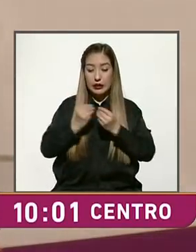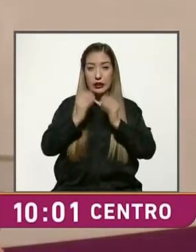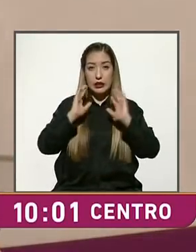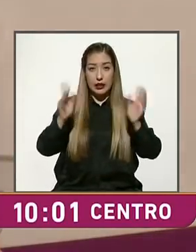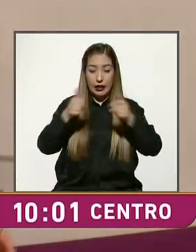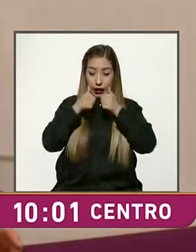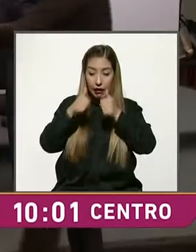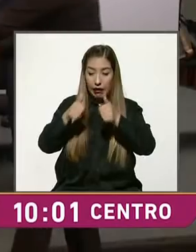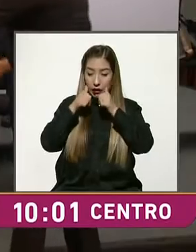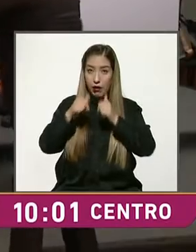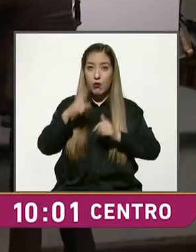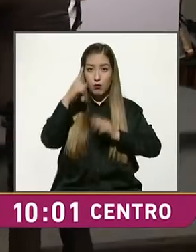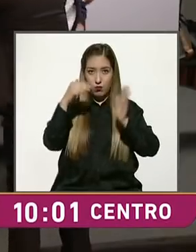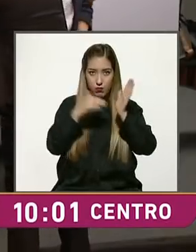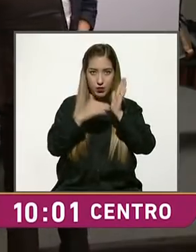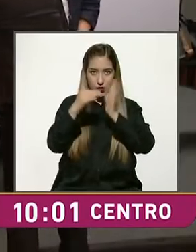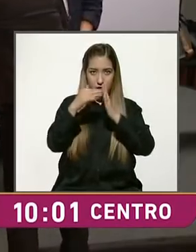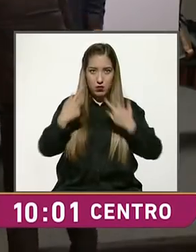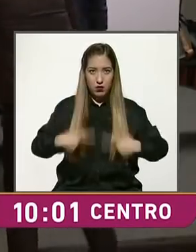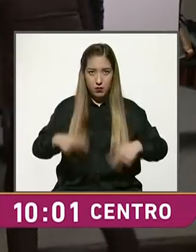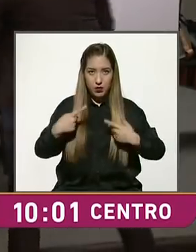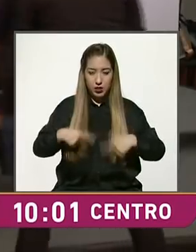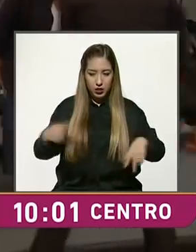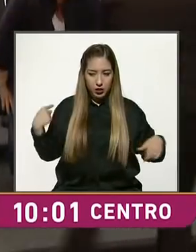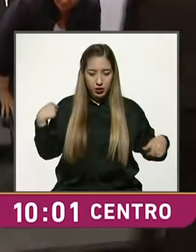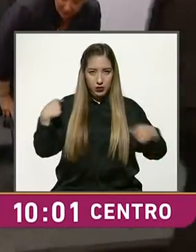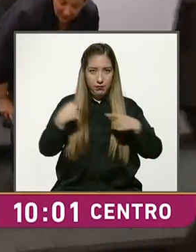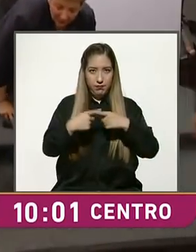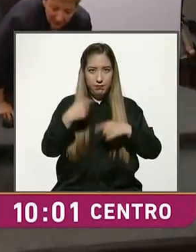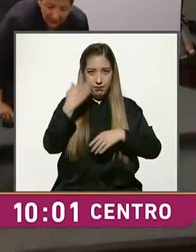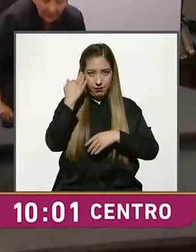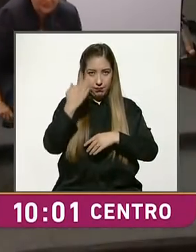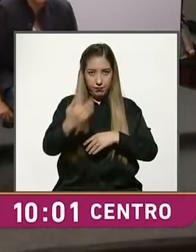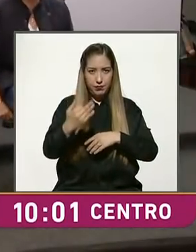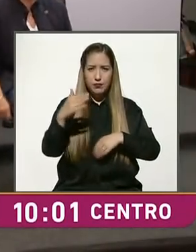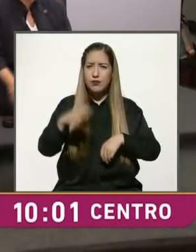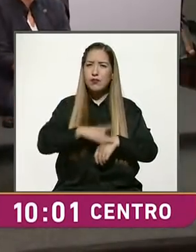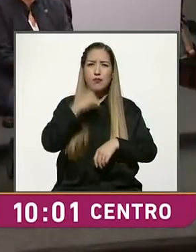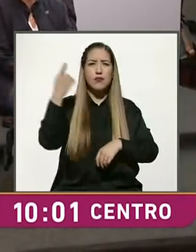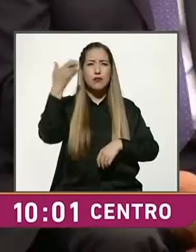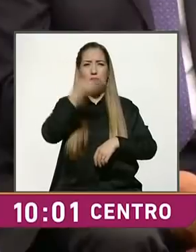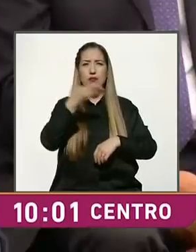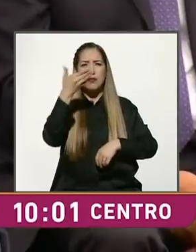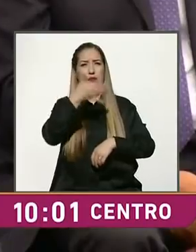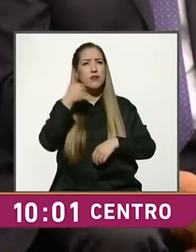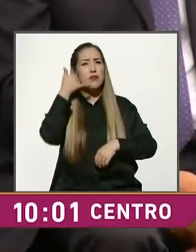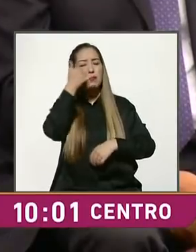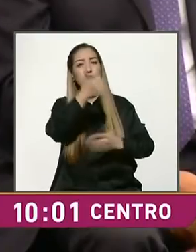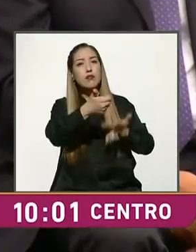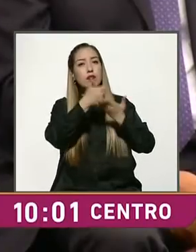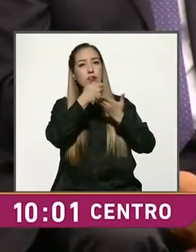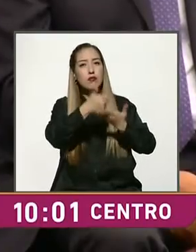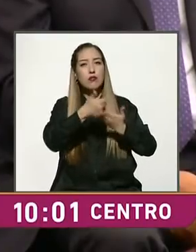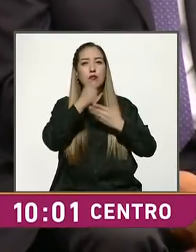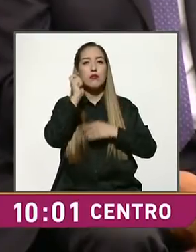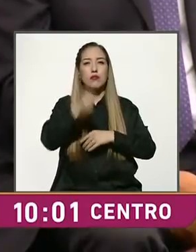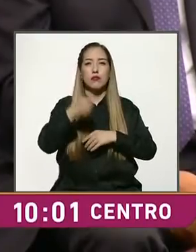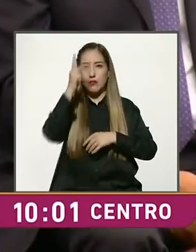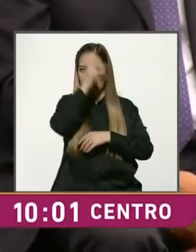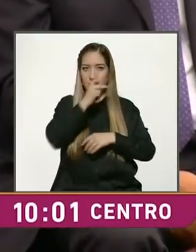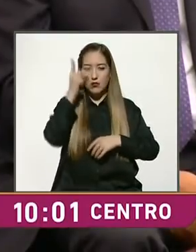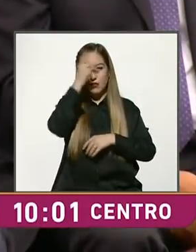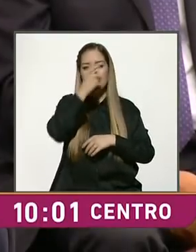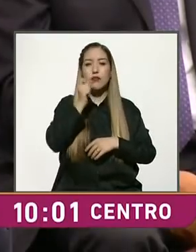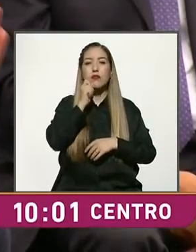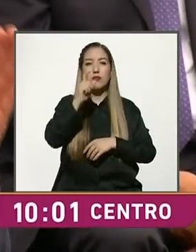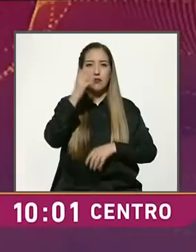que va de la actual administración capitalina. Destacó que los principales motivos por los que se pide ayuda vía telefónica o WhatsApp es de carácter psicológico